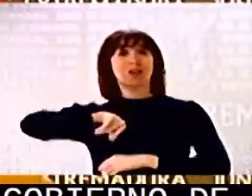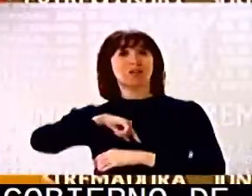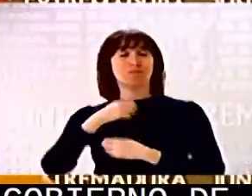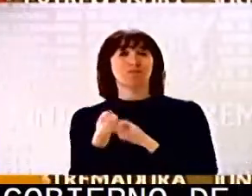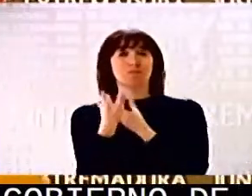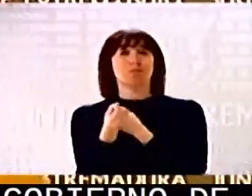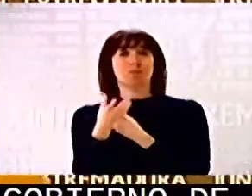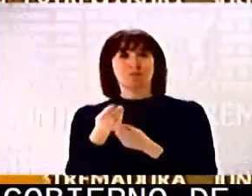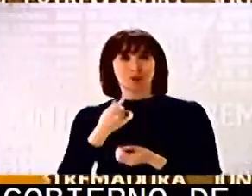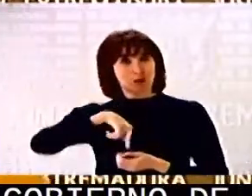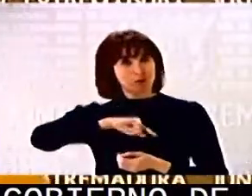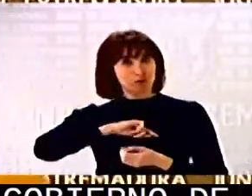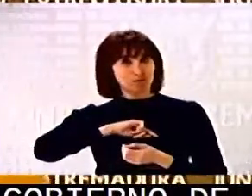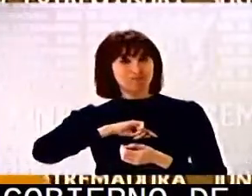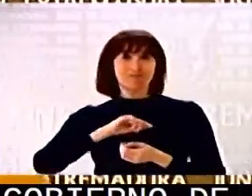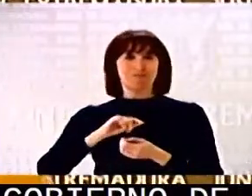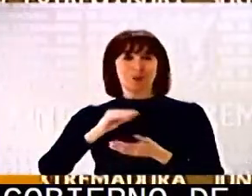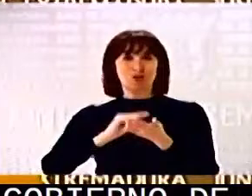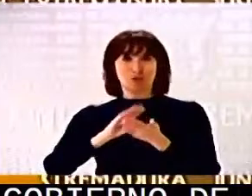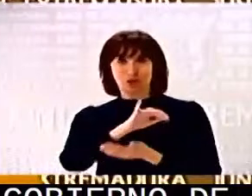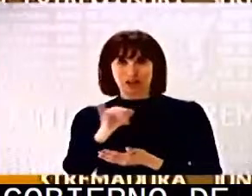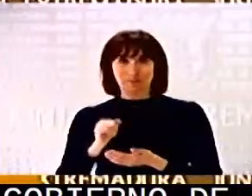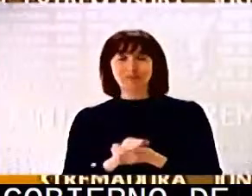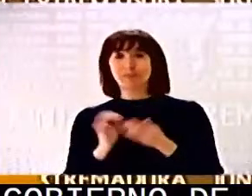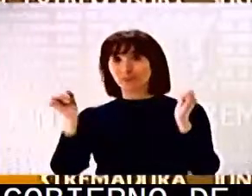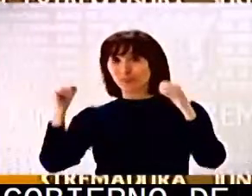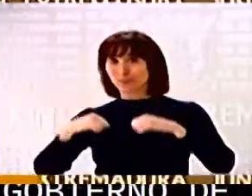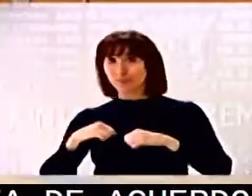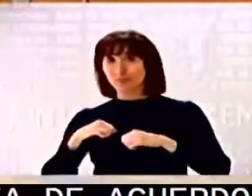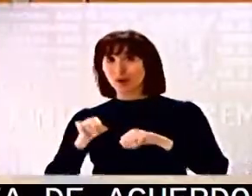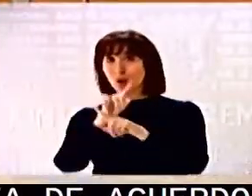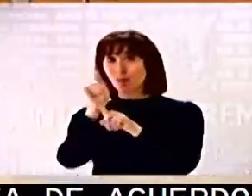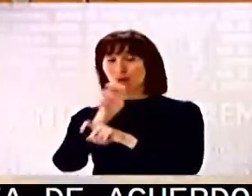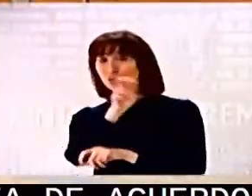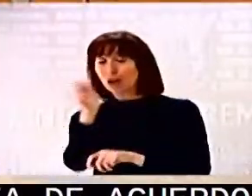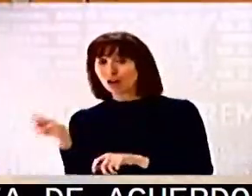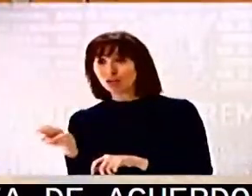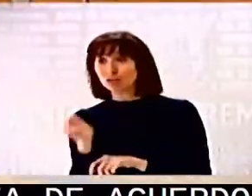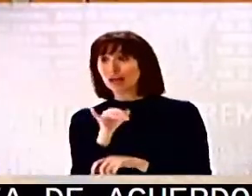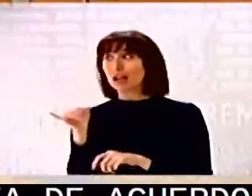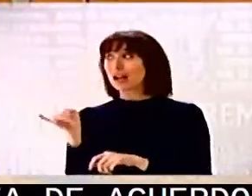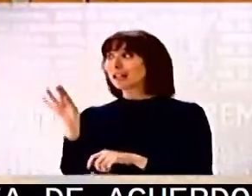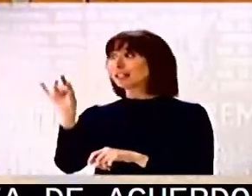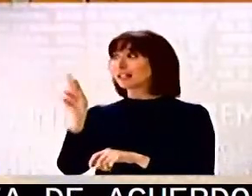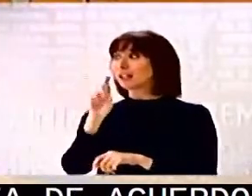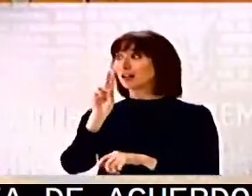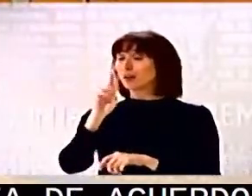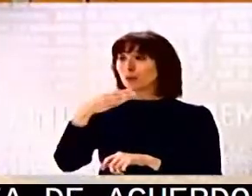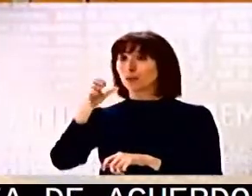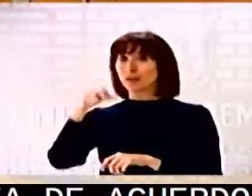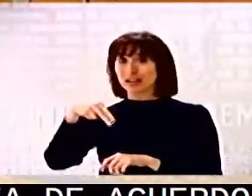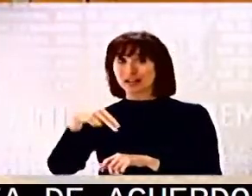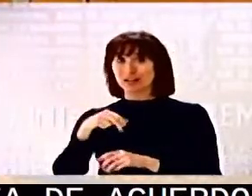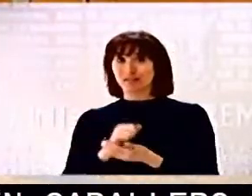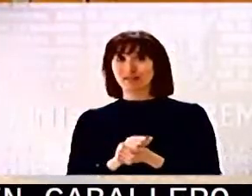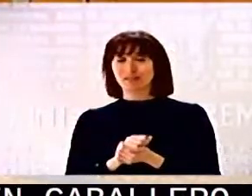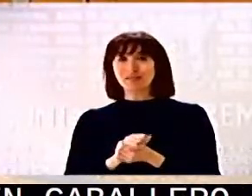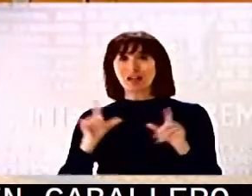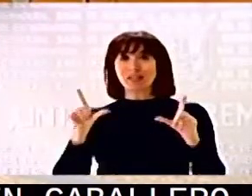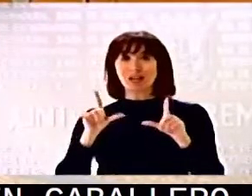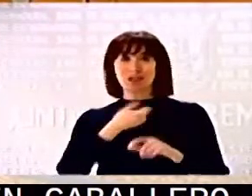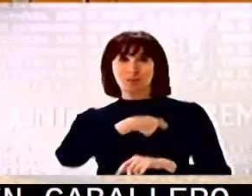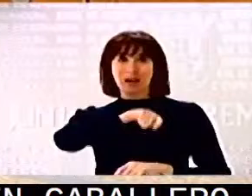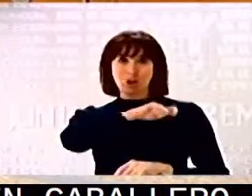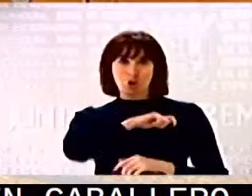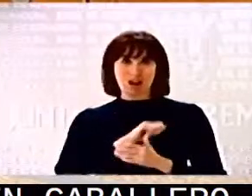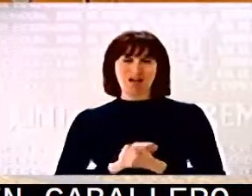así sea. ¿De acuerdo? No hay ninguna pregunta más. Sí, Rubén Sí. Caballero, de Televisión Española.